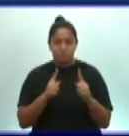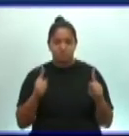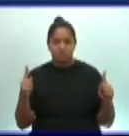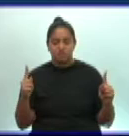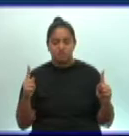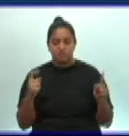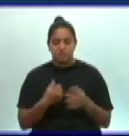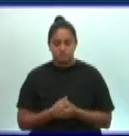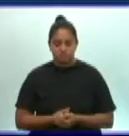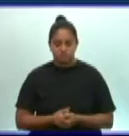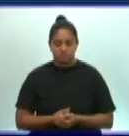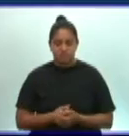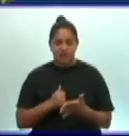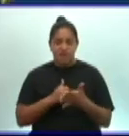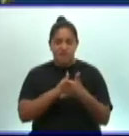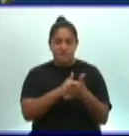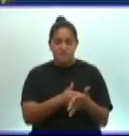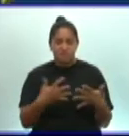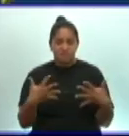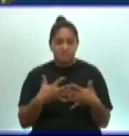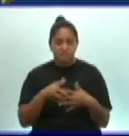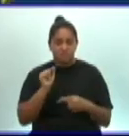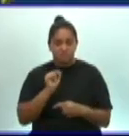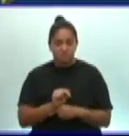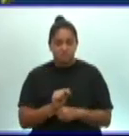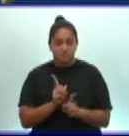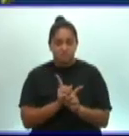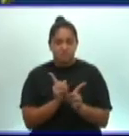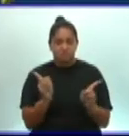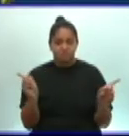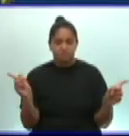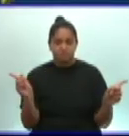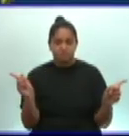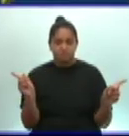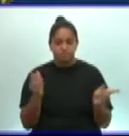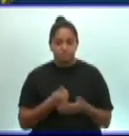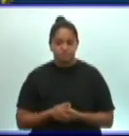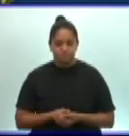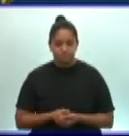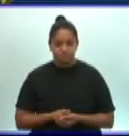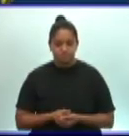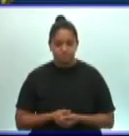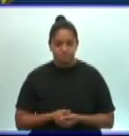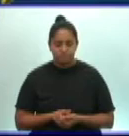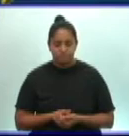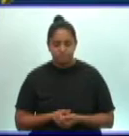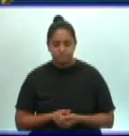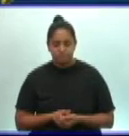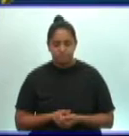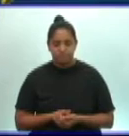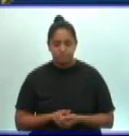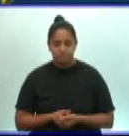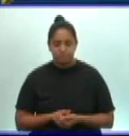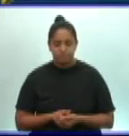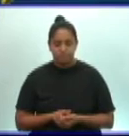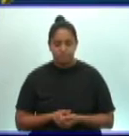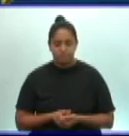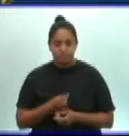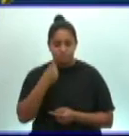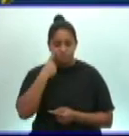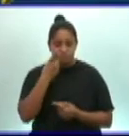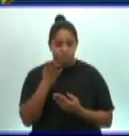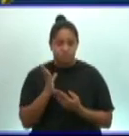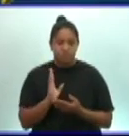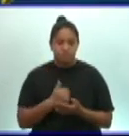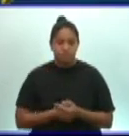fuerza de interacción entre ellas sigue la dirección de las líneas discontinuas que las separan, pero en sentido contrario, como aquí se representa.